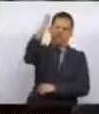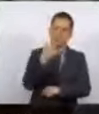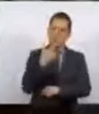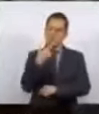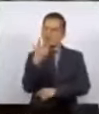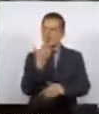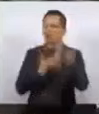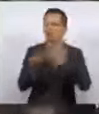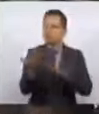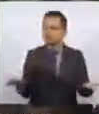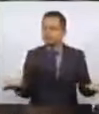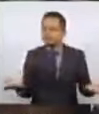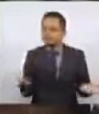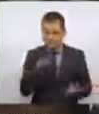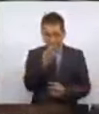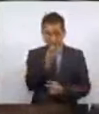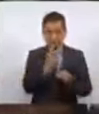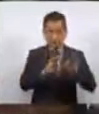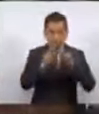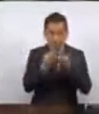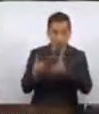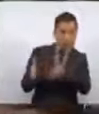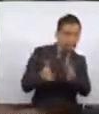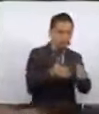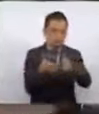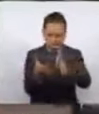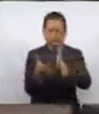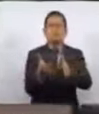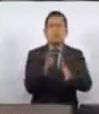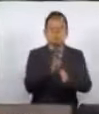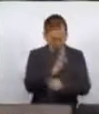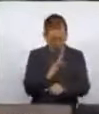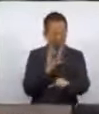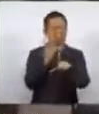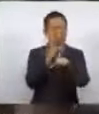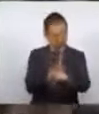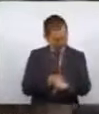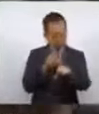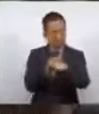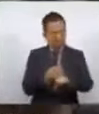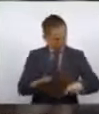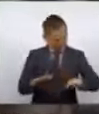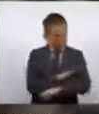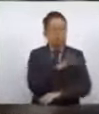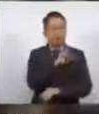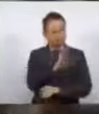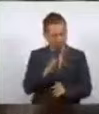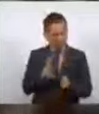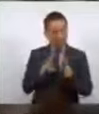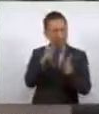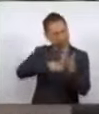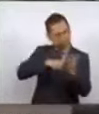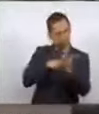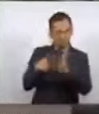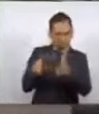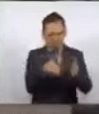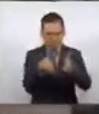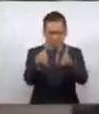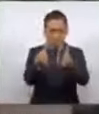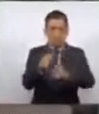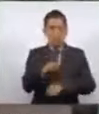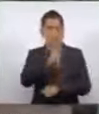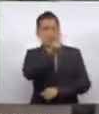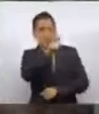a tiempo de corregir el rumbo. Si no lo hace usted, lo haremos nosotros. Y no hablo solo de los